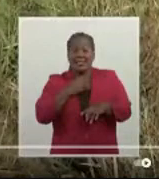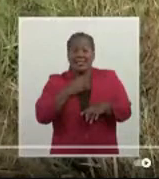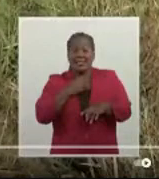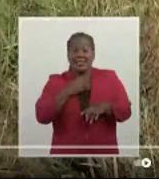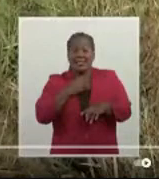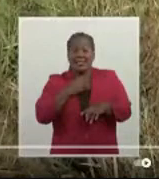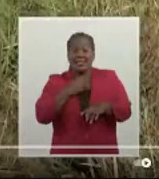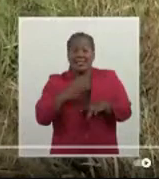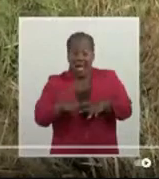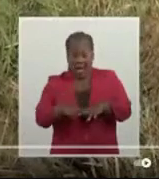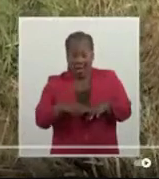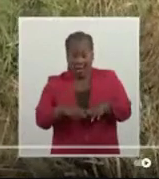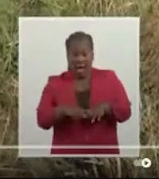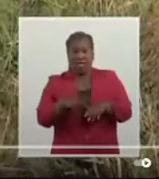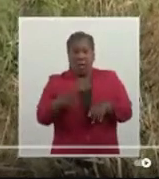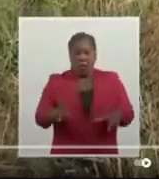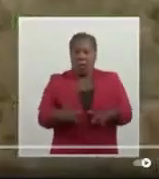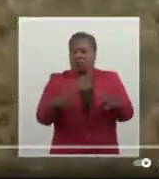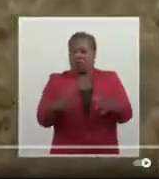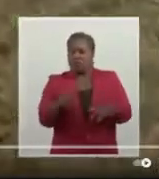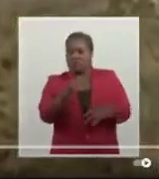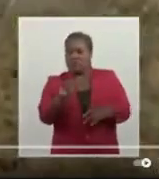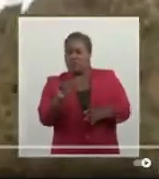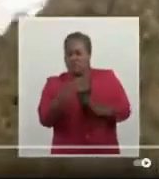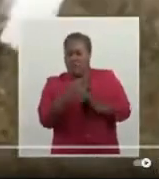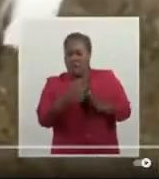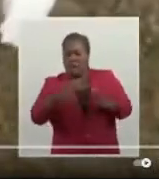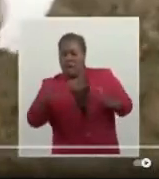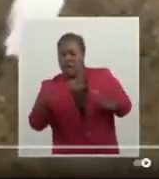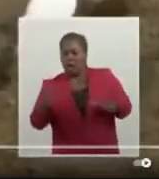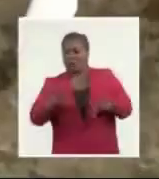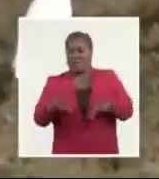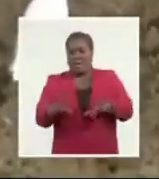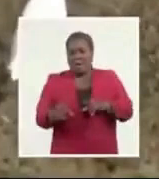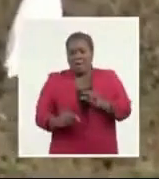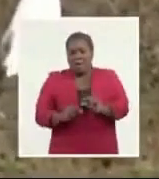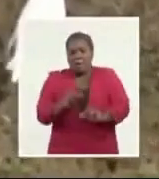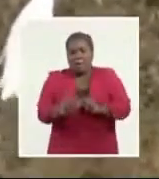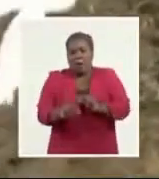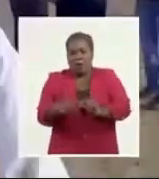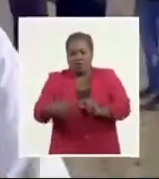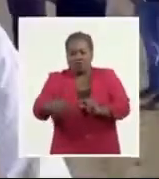lo que poco a poco se han ido poniendo en movimiento